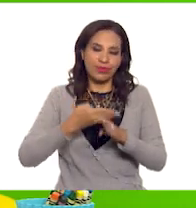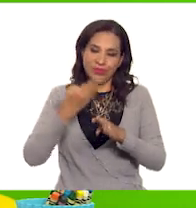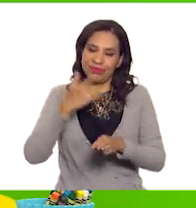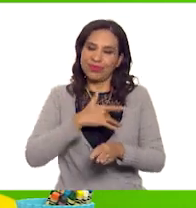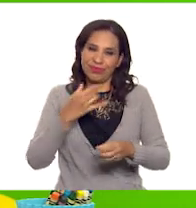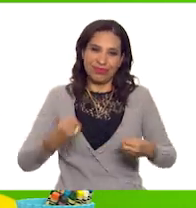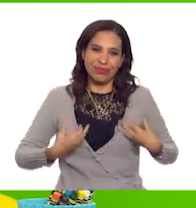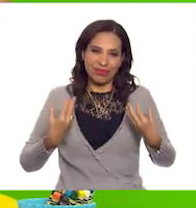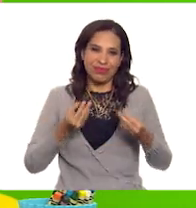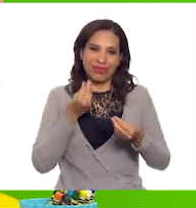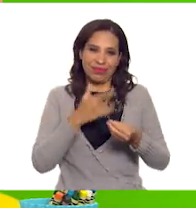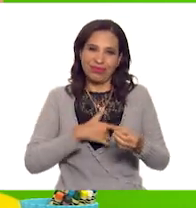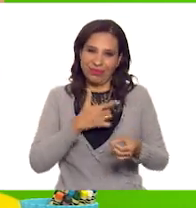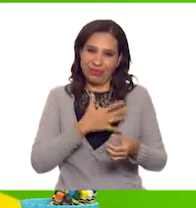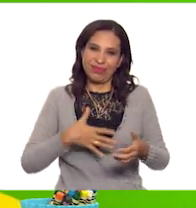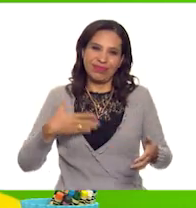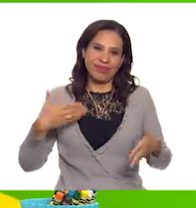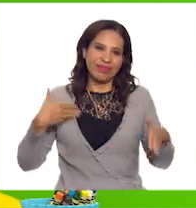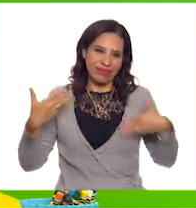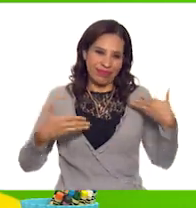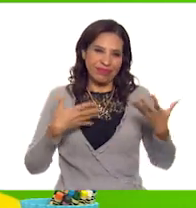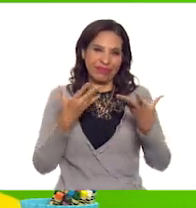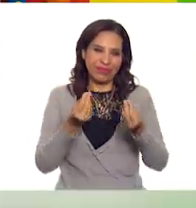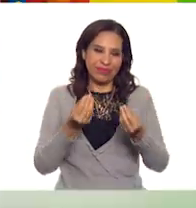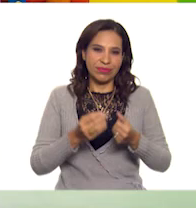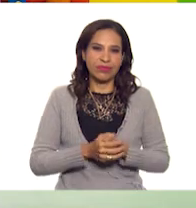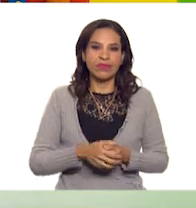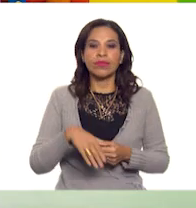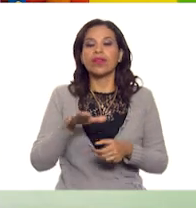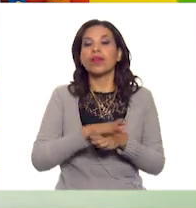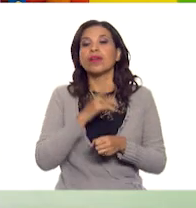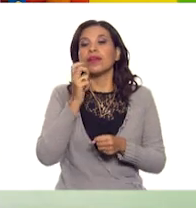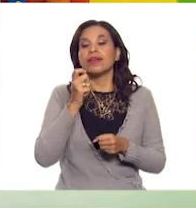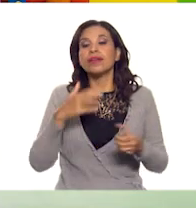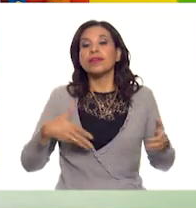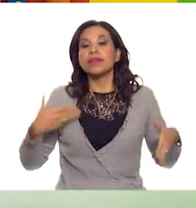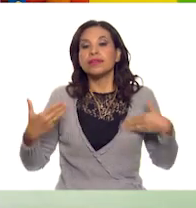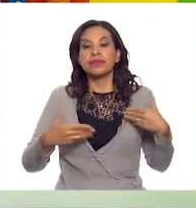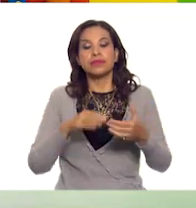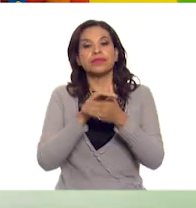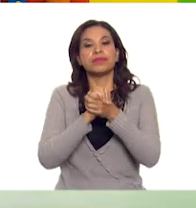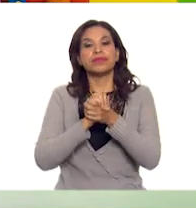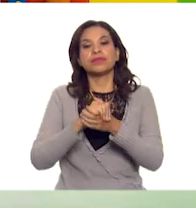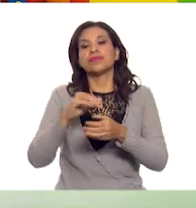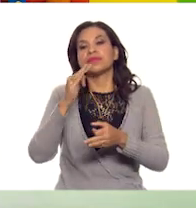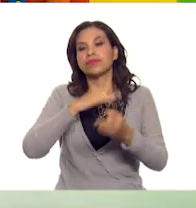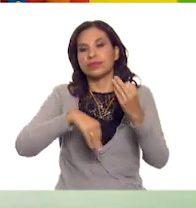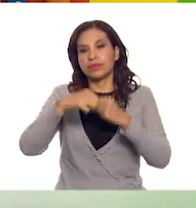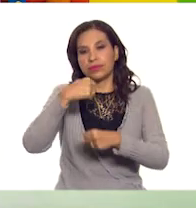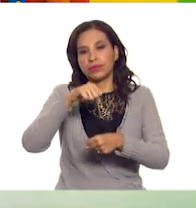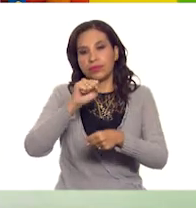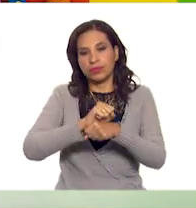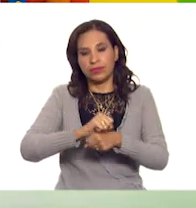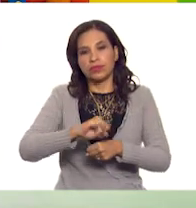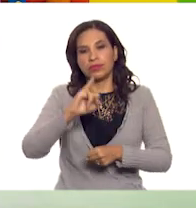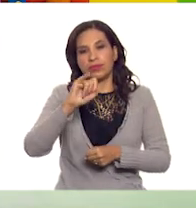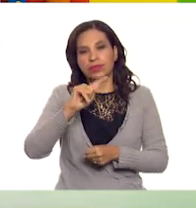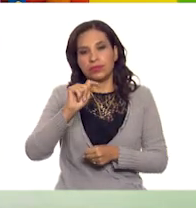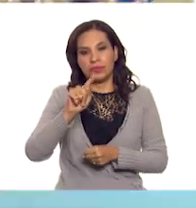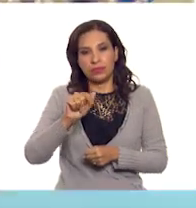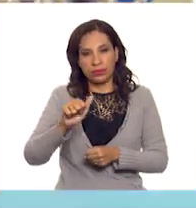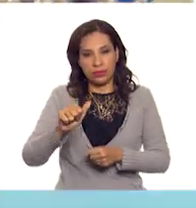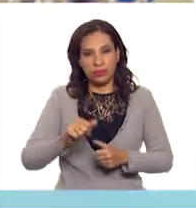mucho ánimo, mucho entusiasmo y mucha alegría. Y con esa misma alegría saludo como toda esta semana a Itza. ¿Cómo estás,